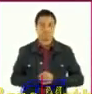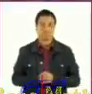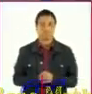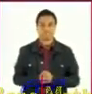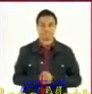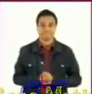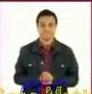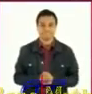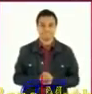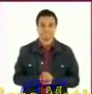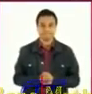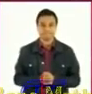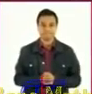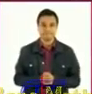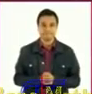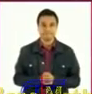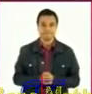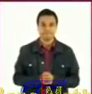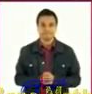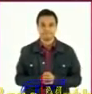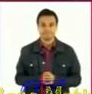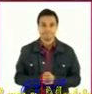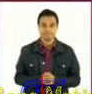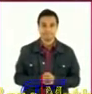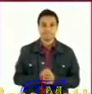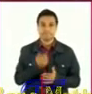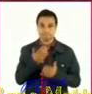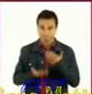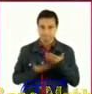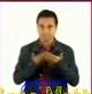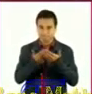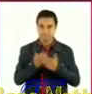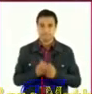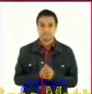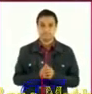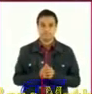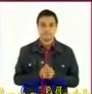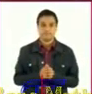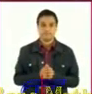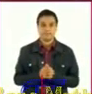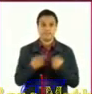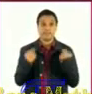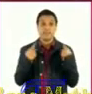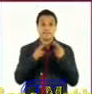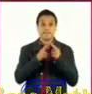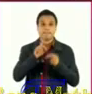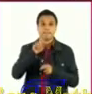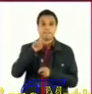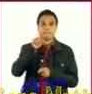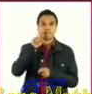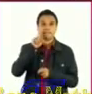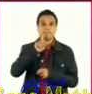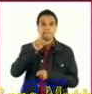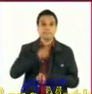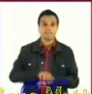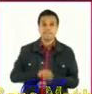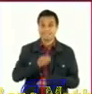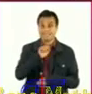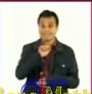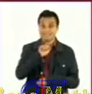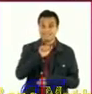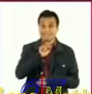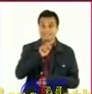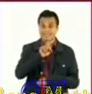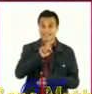tareas. Entonces, propongo a la maestra Sandra y al maestro Jorge para que construyan la maqueta del